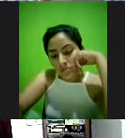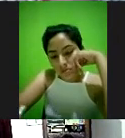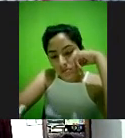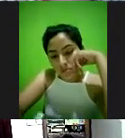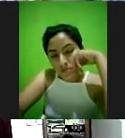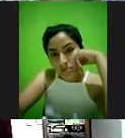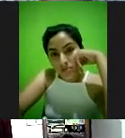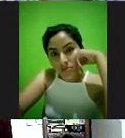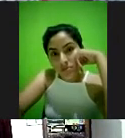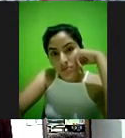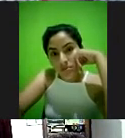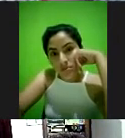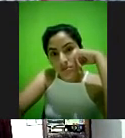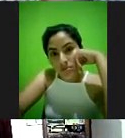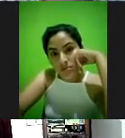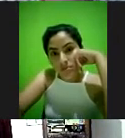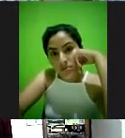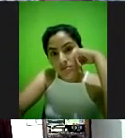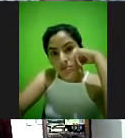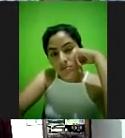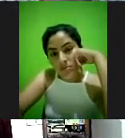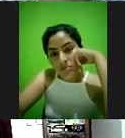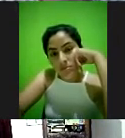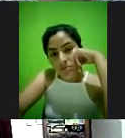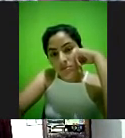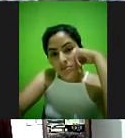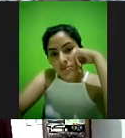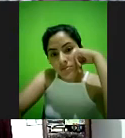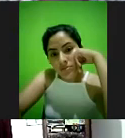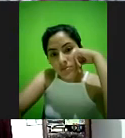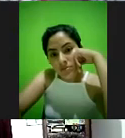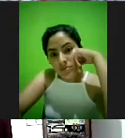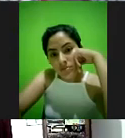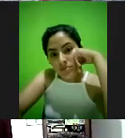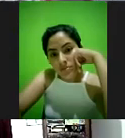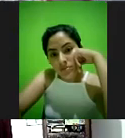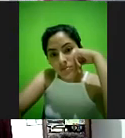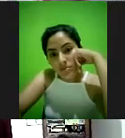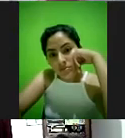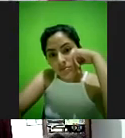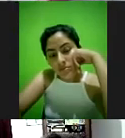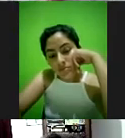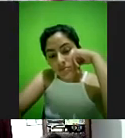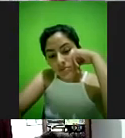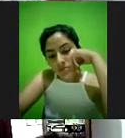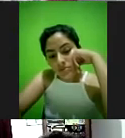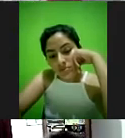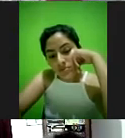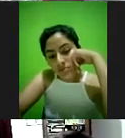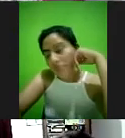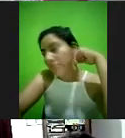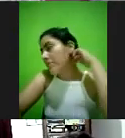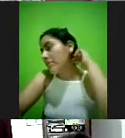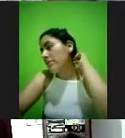ladito de los nervios pueden ver a un cuerpo humano así muscular. Al estudio de músculo en sí se le